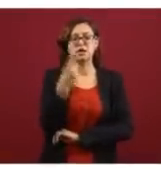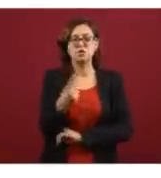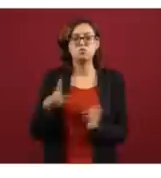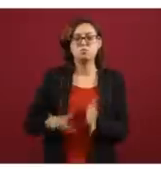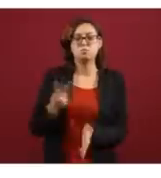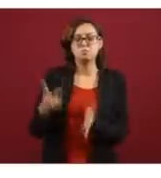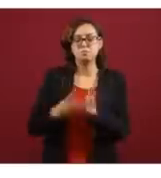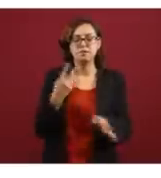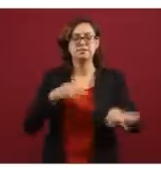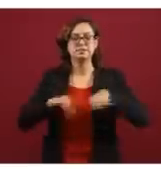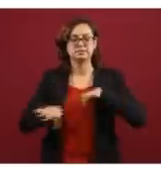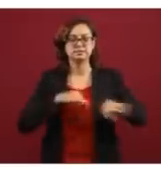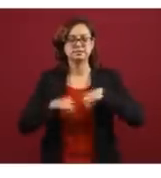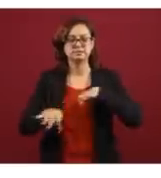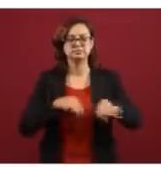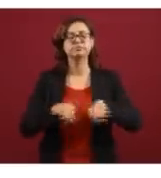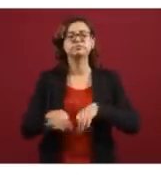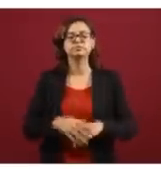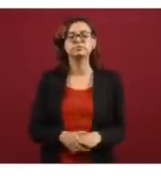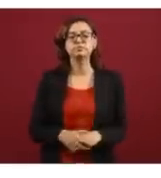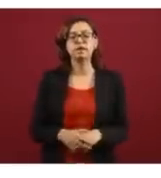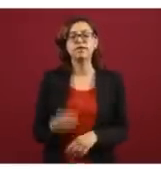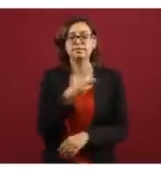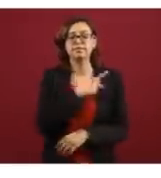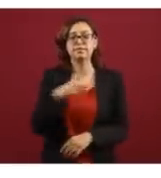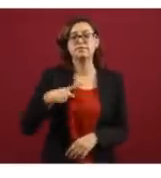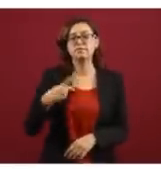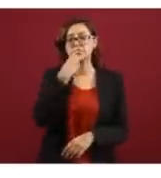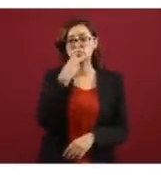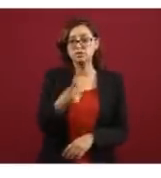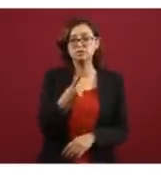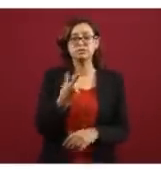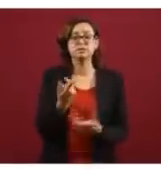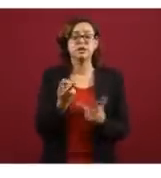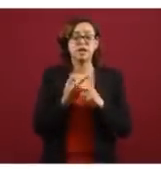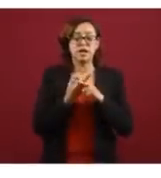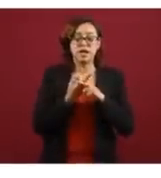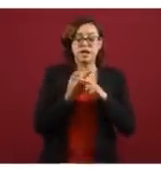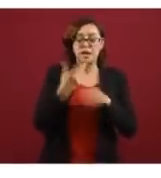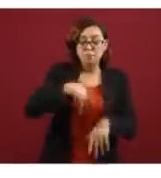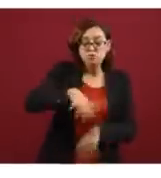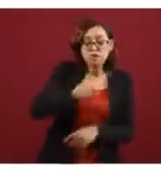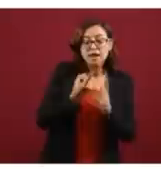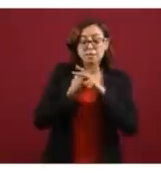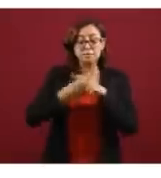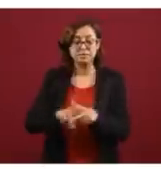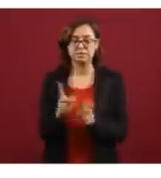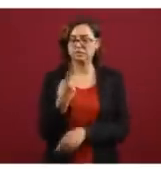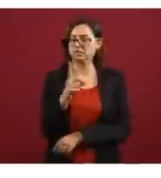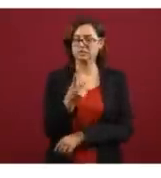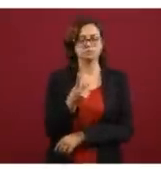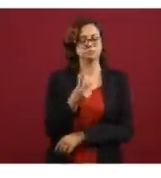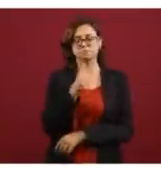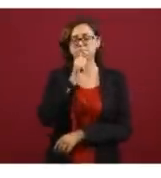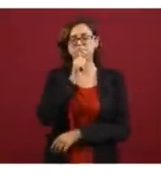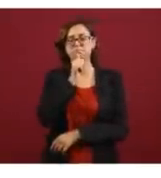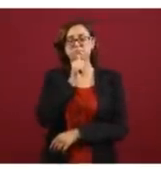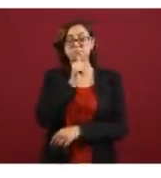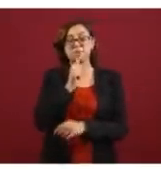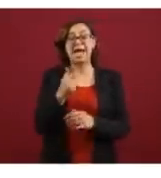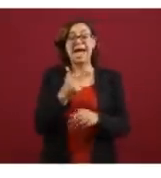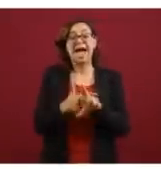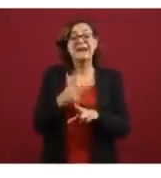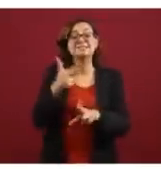trabajo. Hay que señalar que los trabajos de búsqueda no iniciaron en el mes de diciembre, sino a partir de la instalación de la Comisión